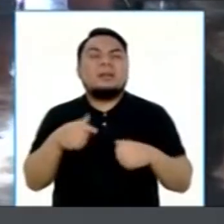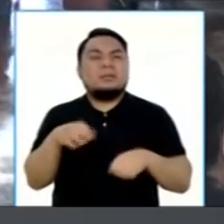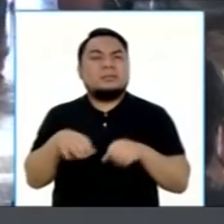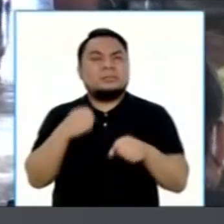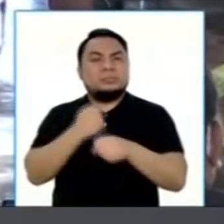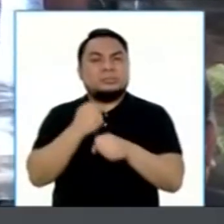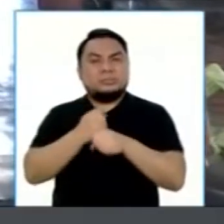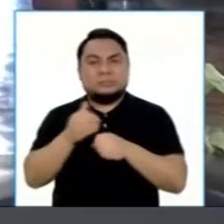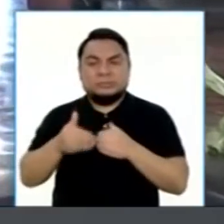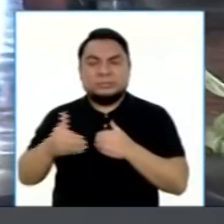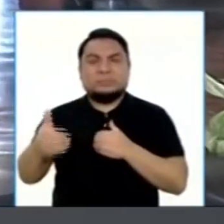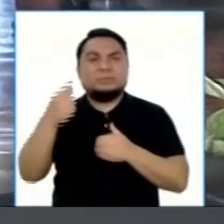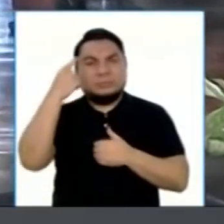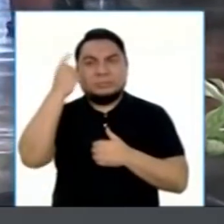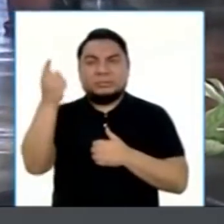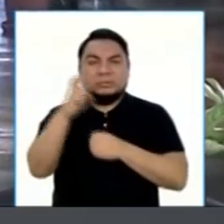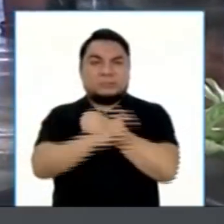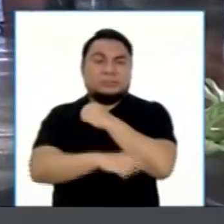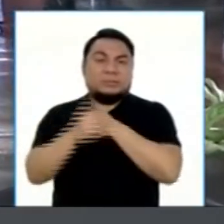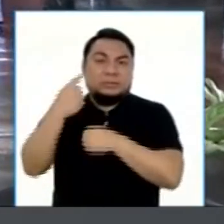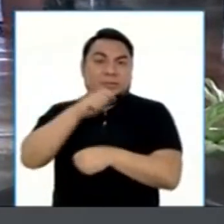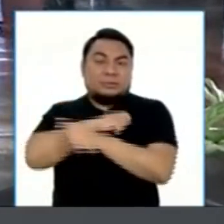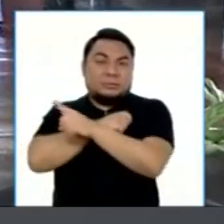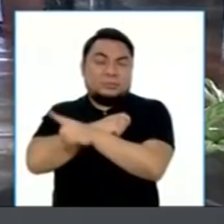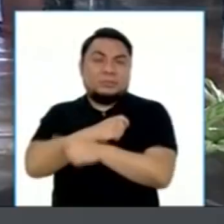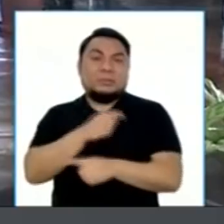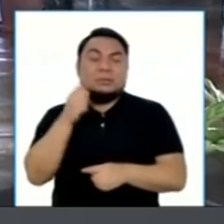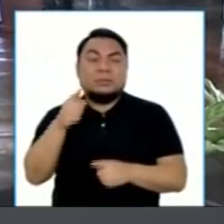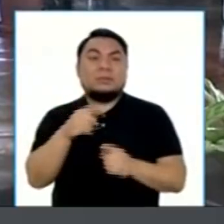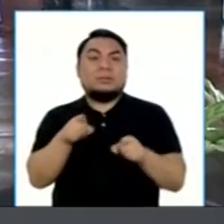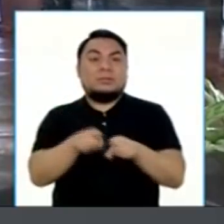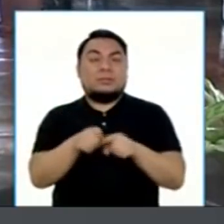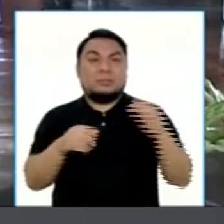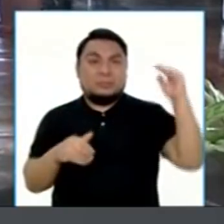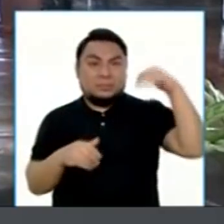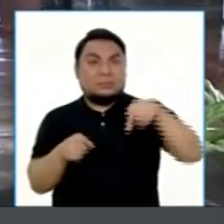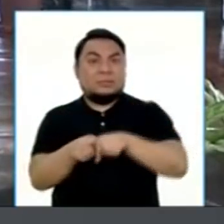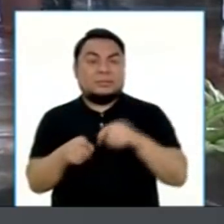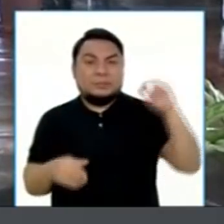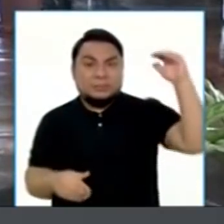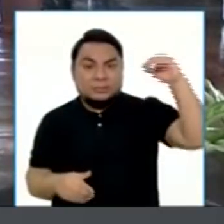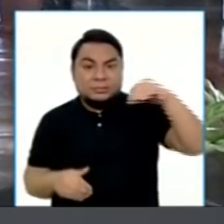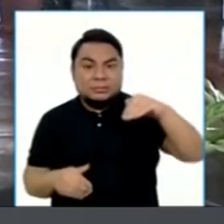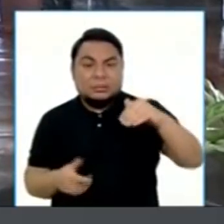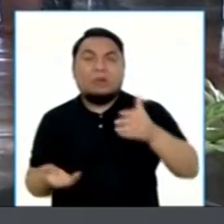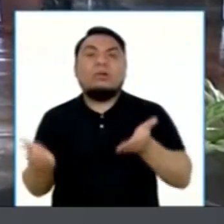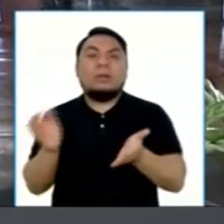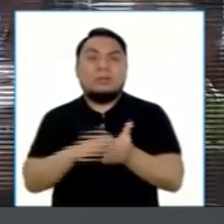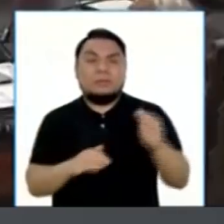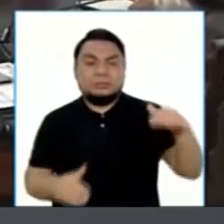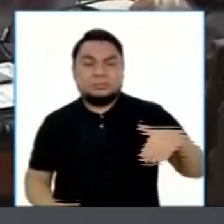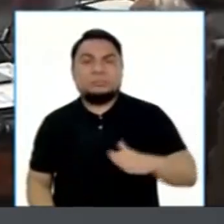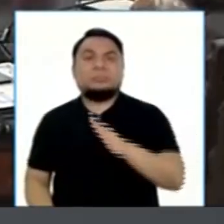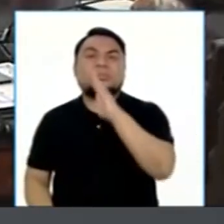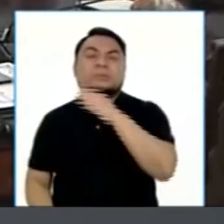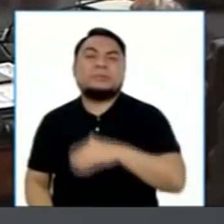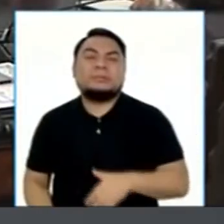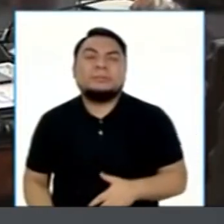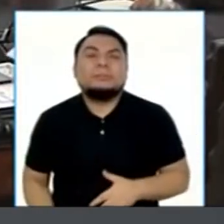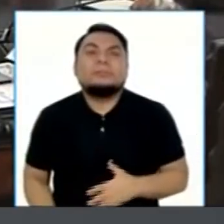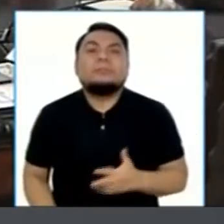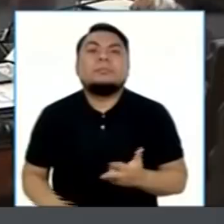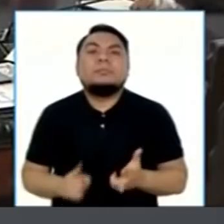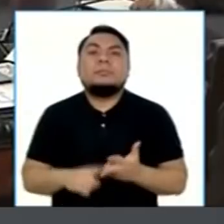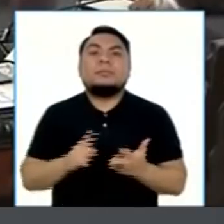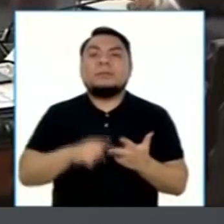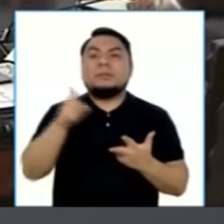adelante, entendiendo que hay países como España cuyas cifras también disminuyeron, pero han vuelto a subir? Señora